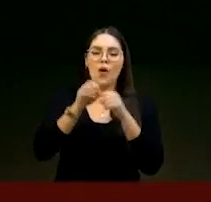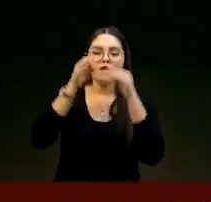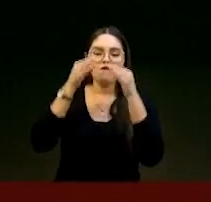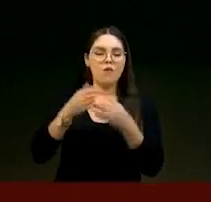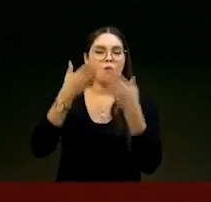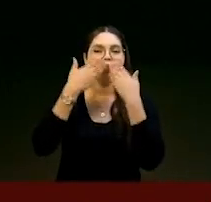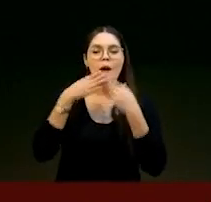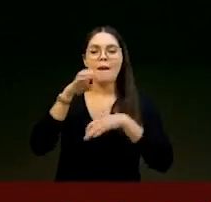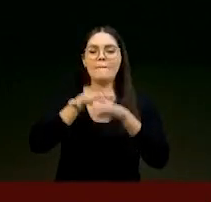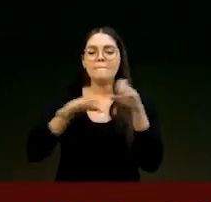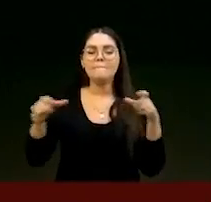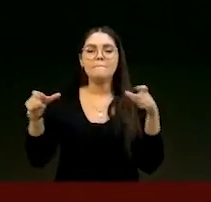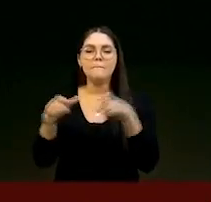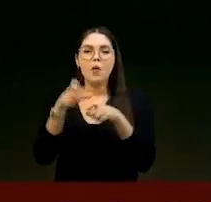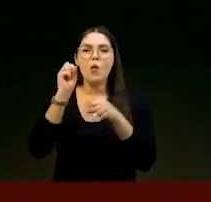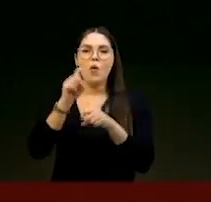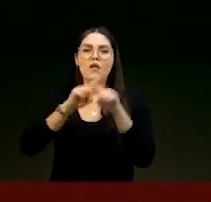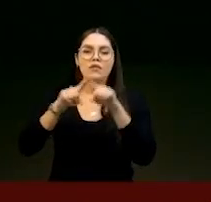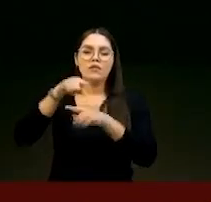empresas o en servicio doméstico